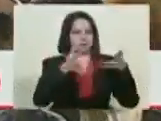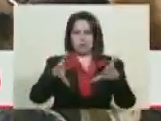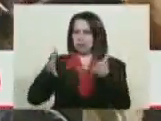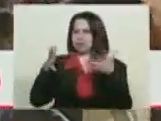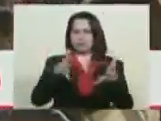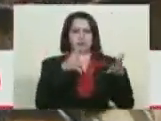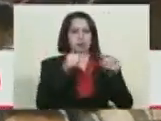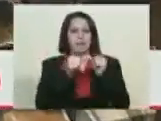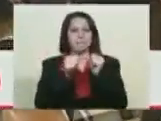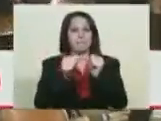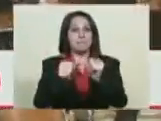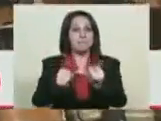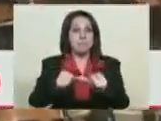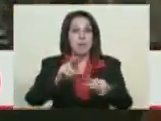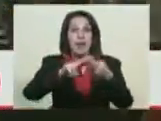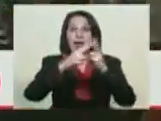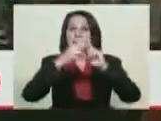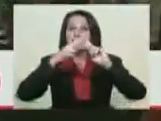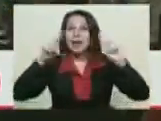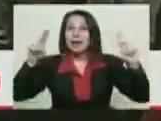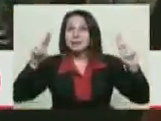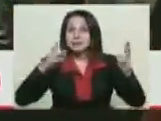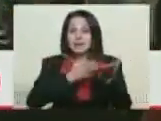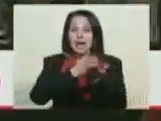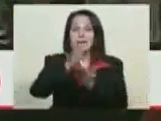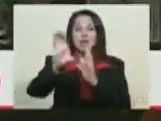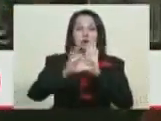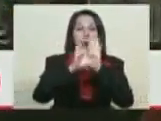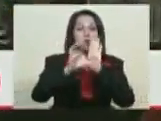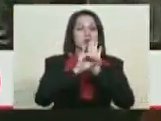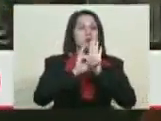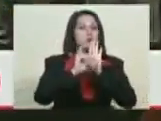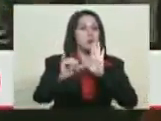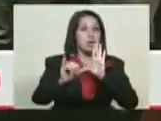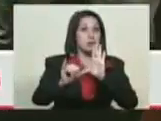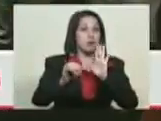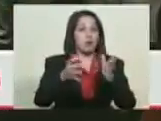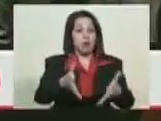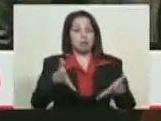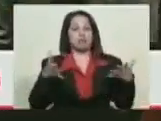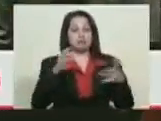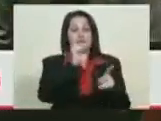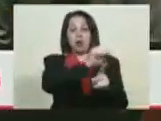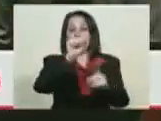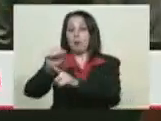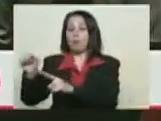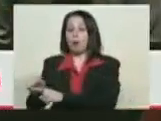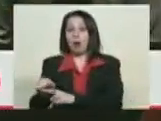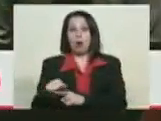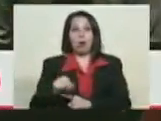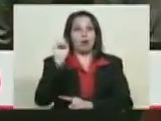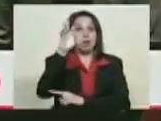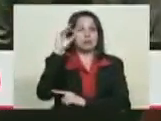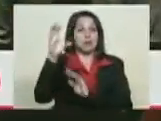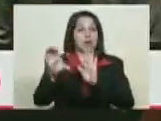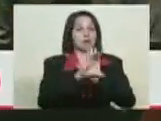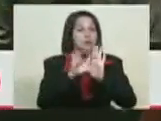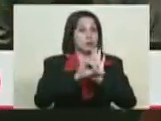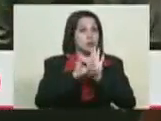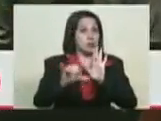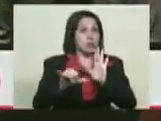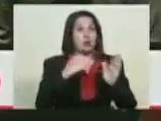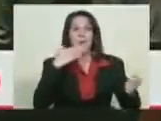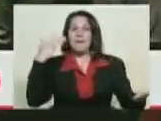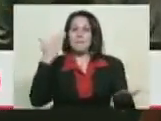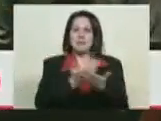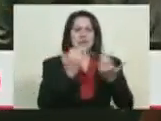consolidando el camino constituyente de la paz. Esta es una victoria constituyente. Yo pido